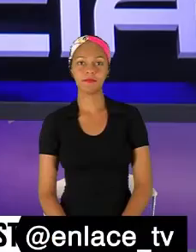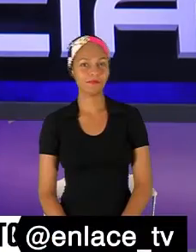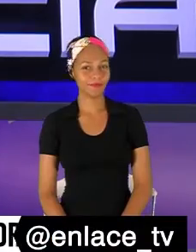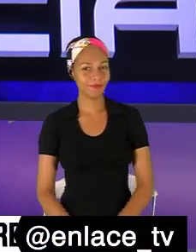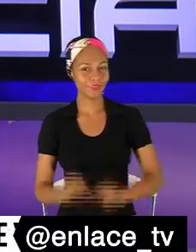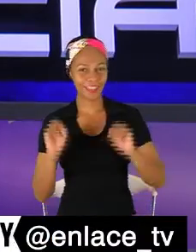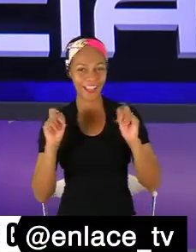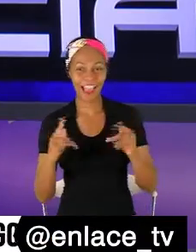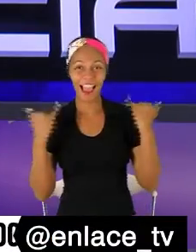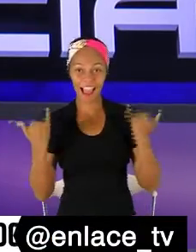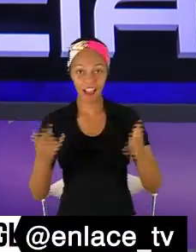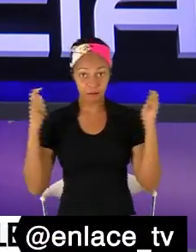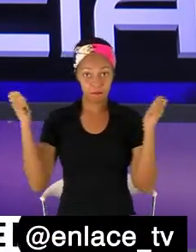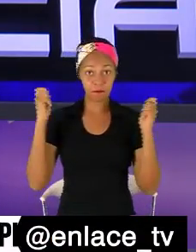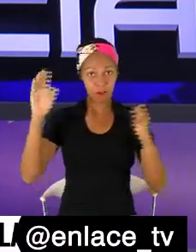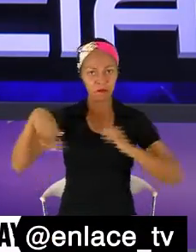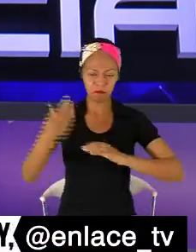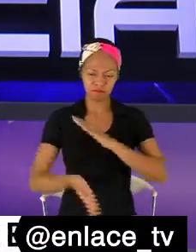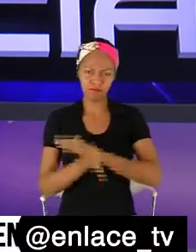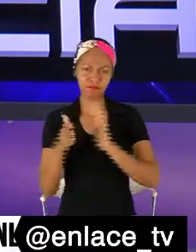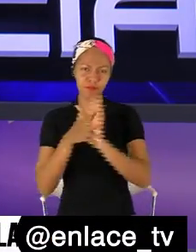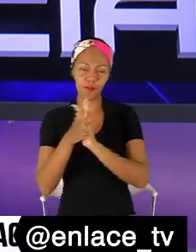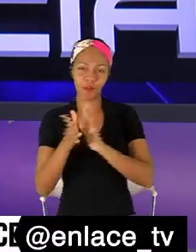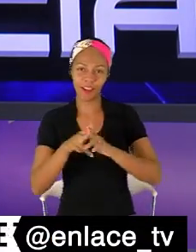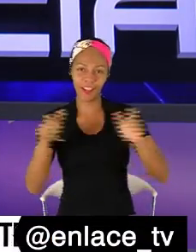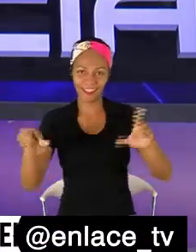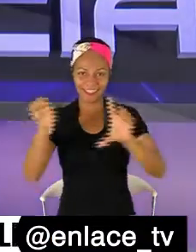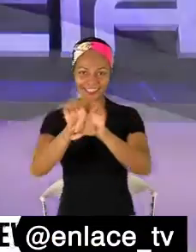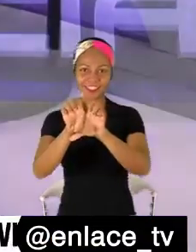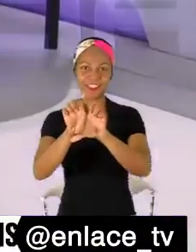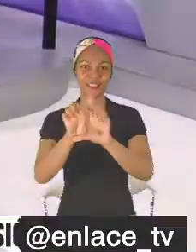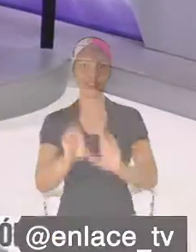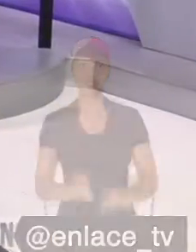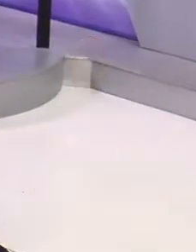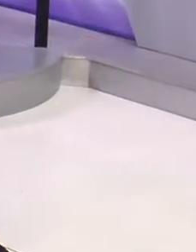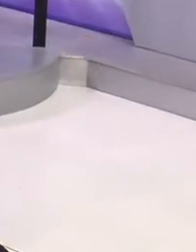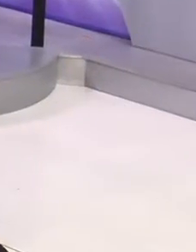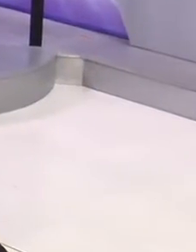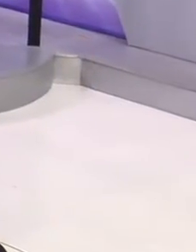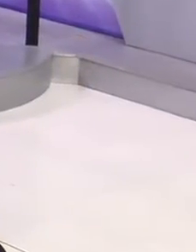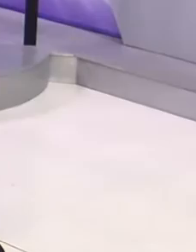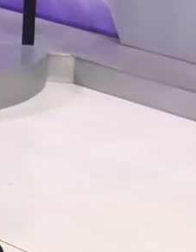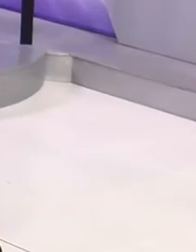una pausa, ya regresamos con más información en Enlace Noticias.